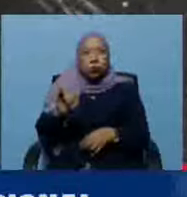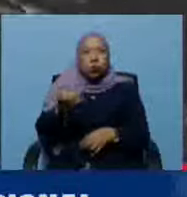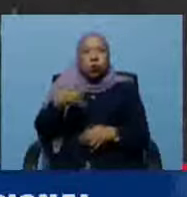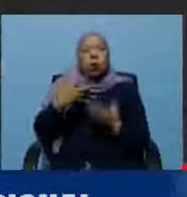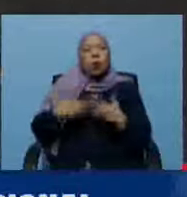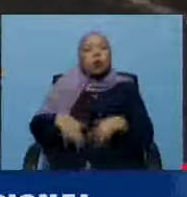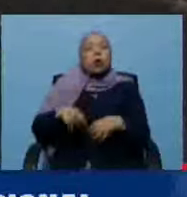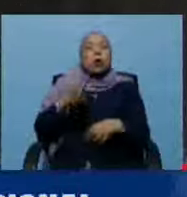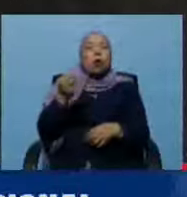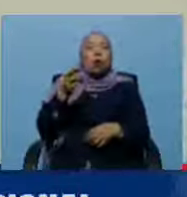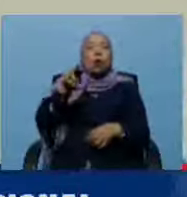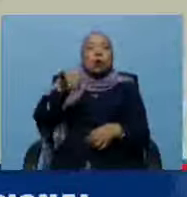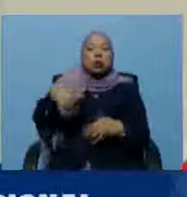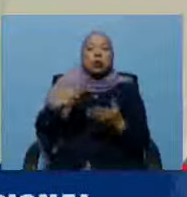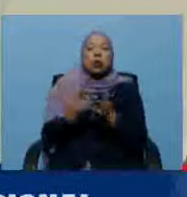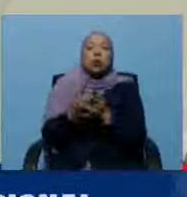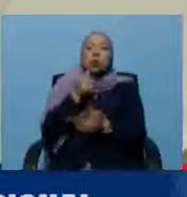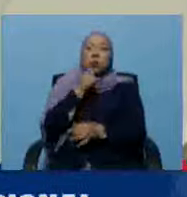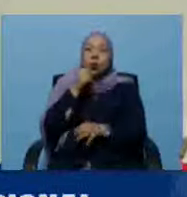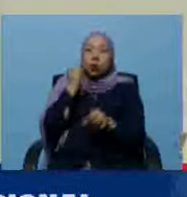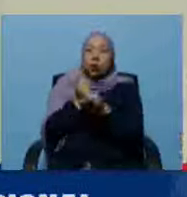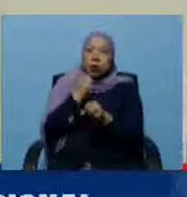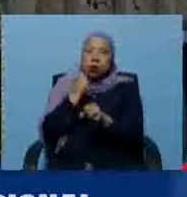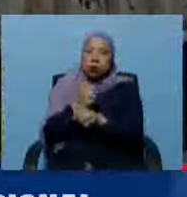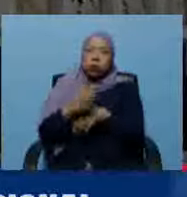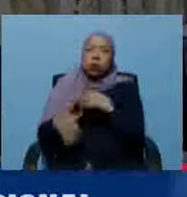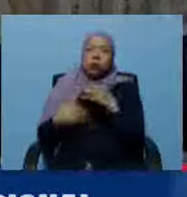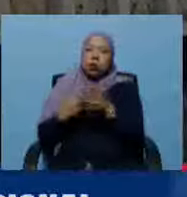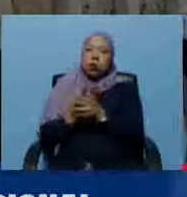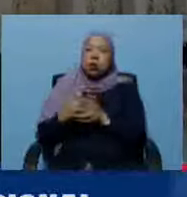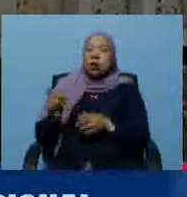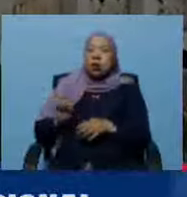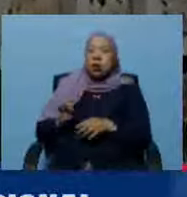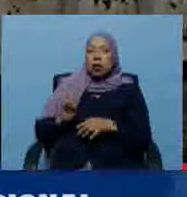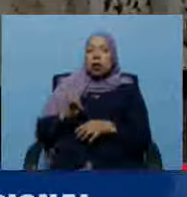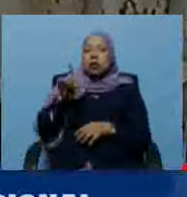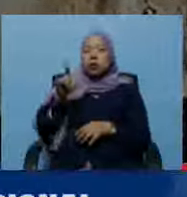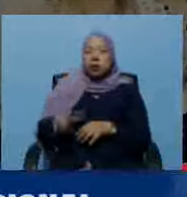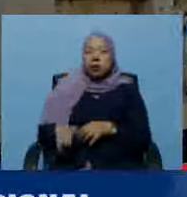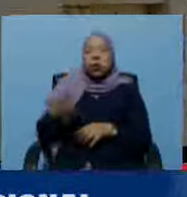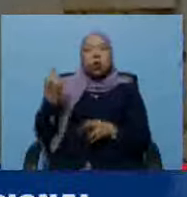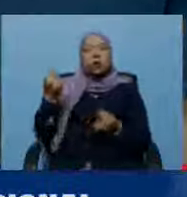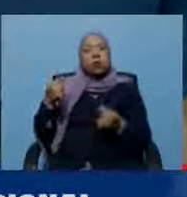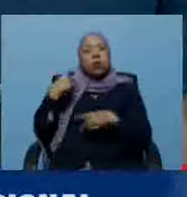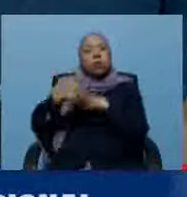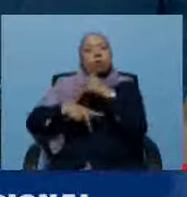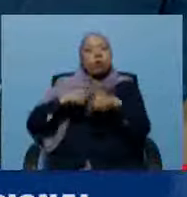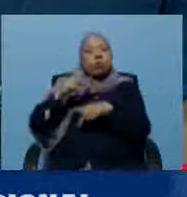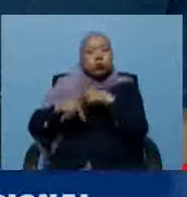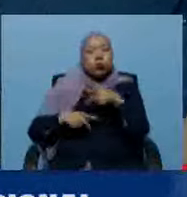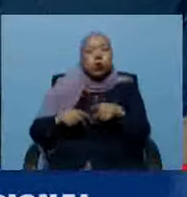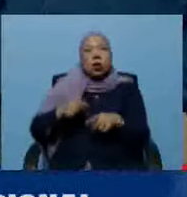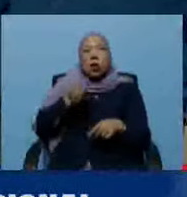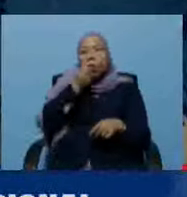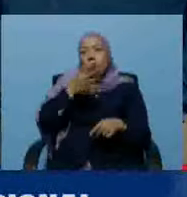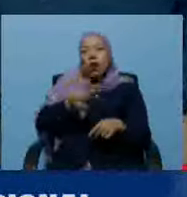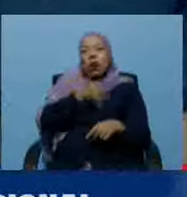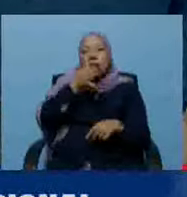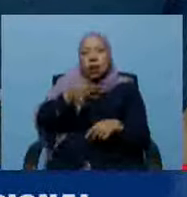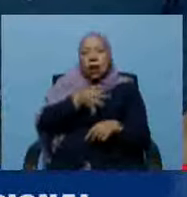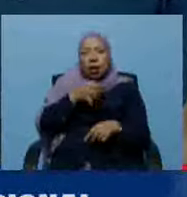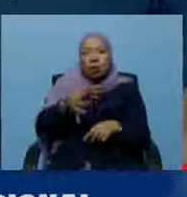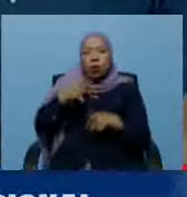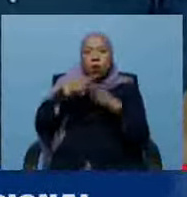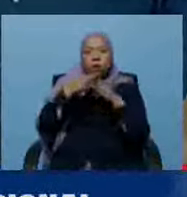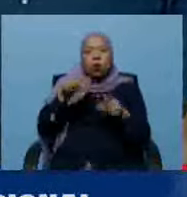Orinoco quien le hará más detalle sobre esta gran noticia para la economía productiva. Buenas tardes, mi comandante presidente. Recibo un